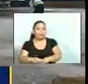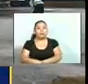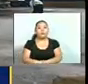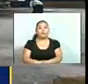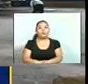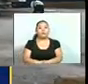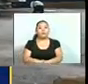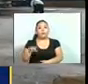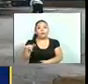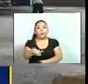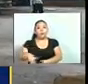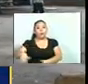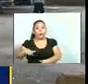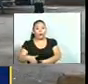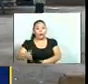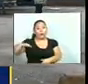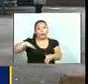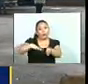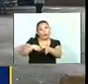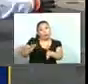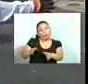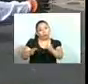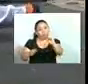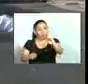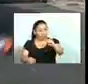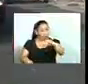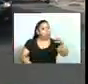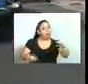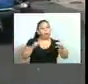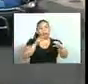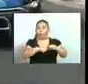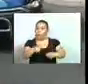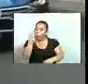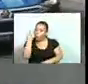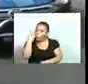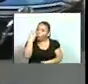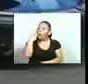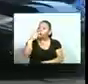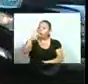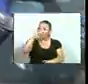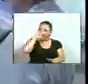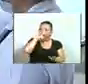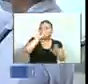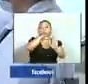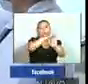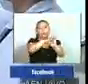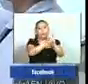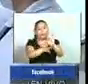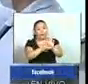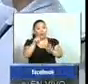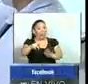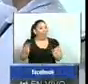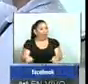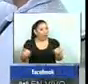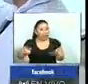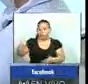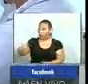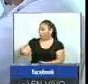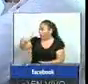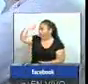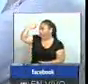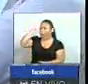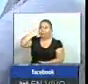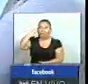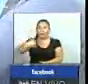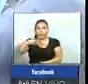En la terminal de Occidente, las medidas son más rigurosas comparadas con otros lugares. Acá se toma la temperatura de quienes